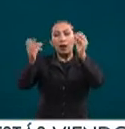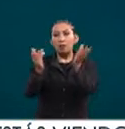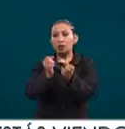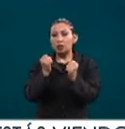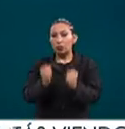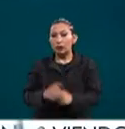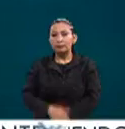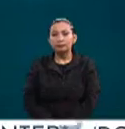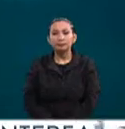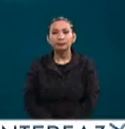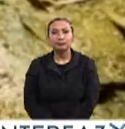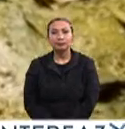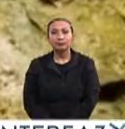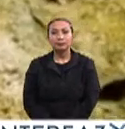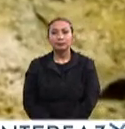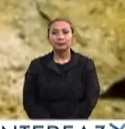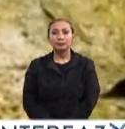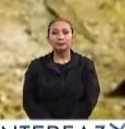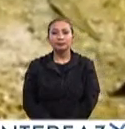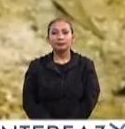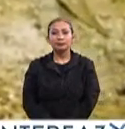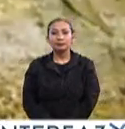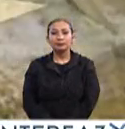manera segura.